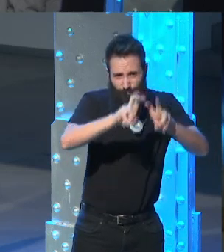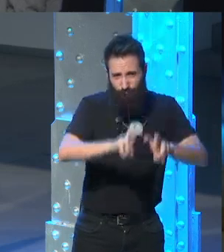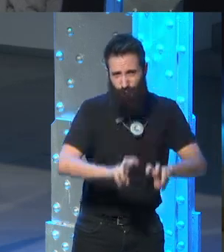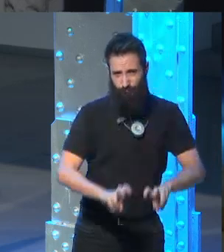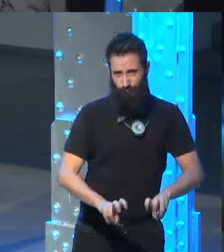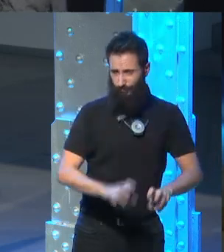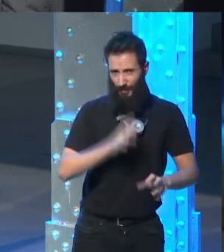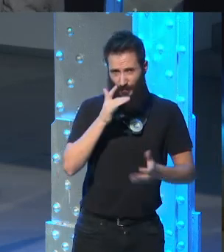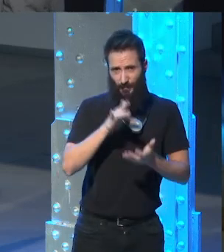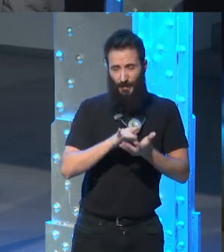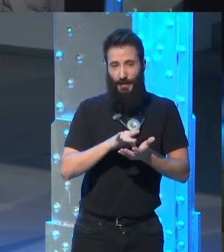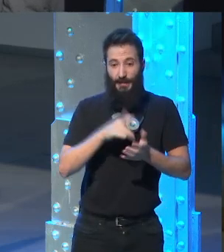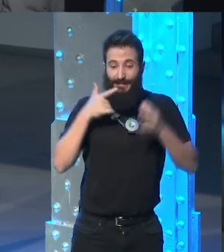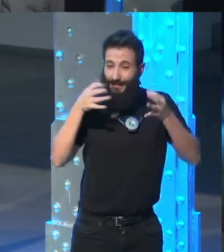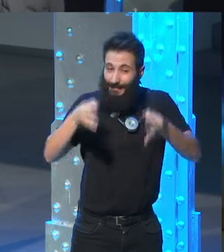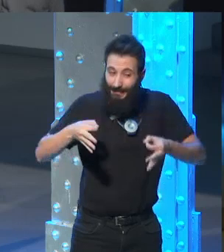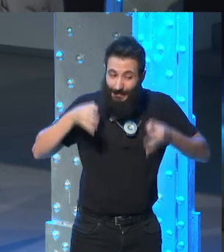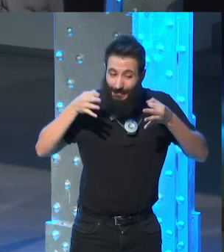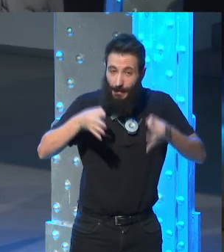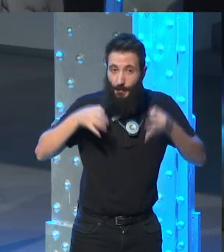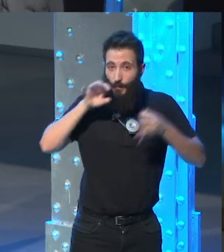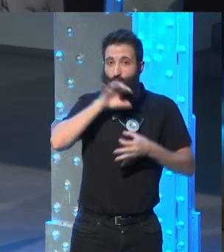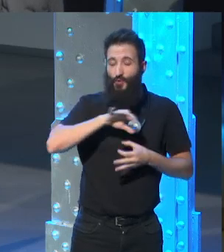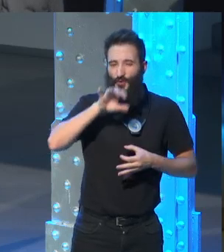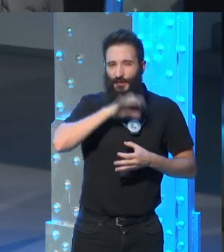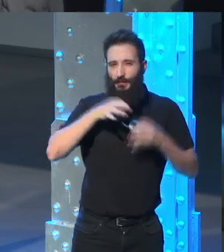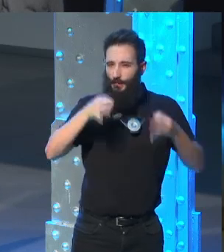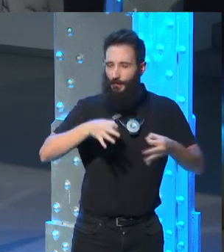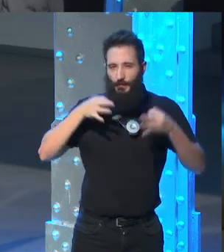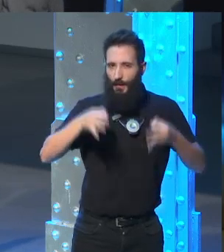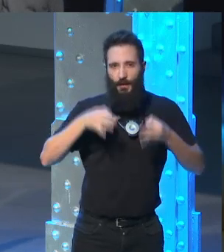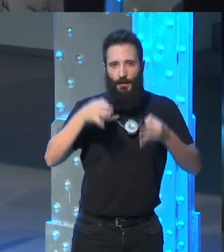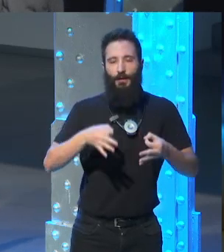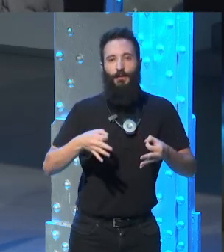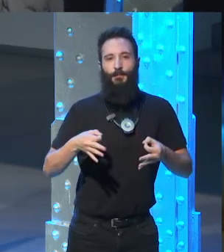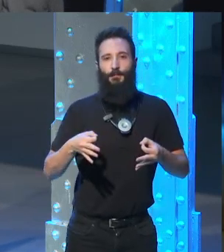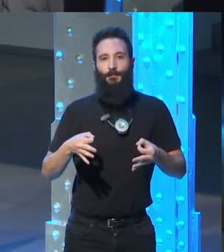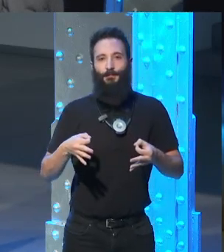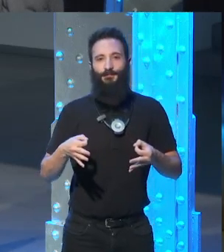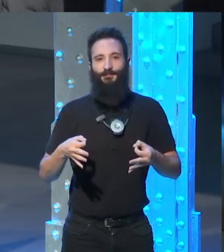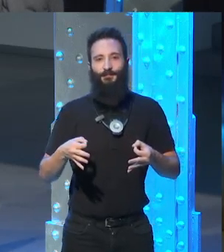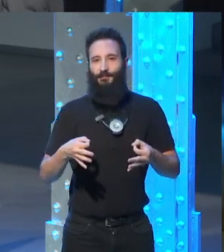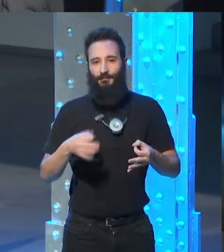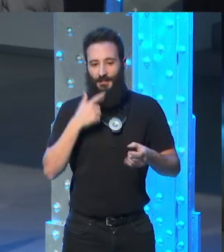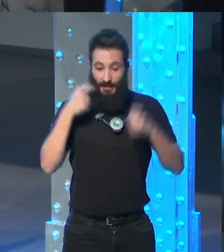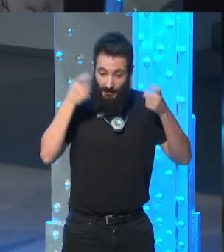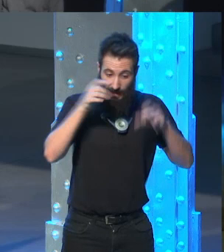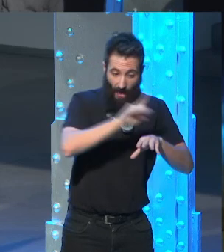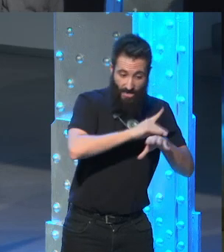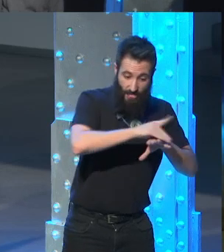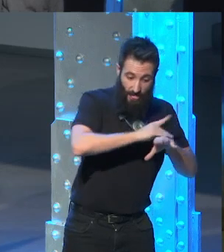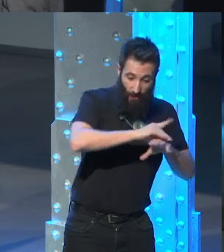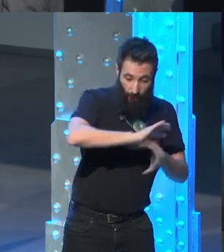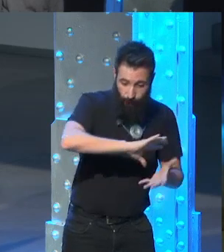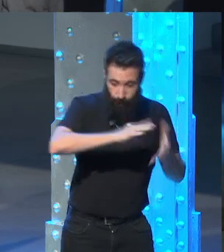la computadora. Y siempre tuve la curiosidad de tratar de de convertir estos datos de alguna